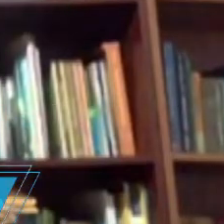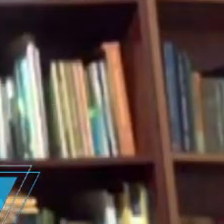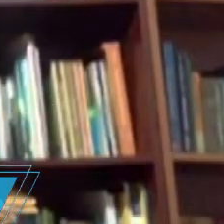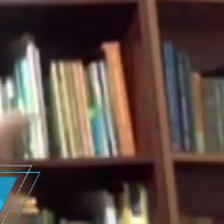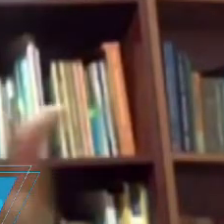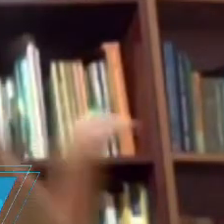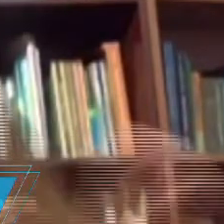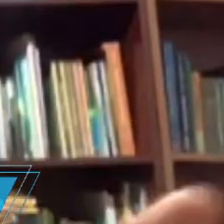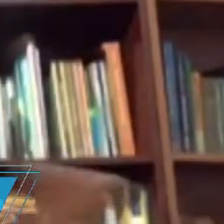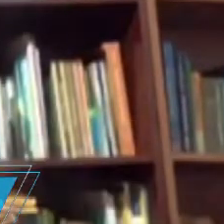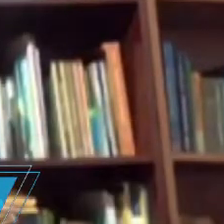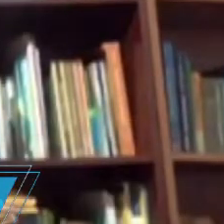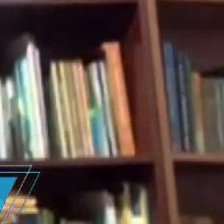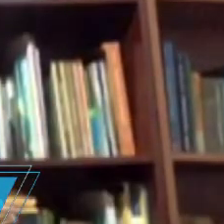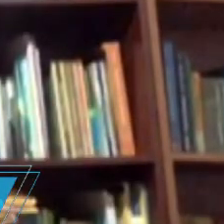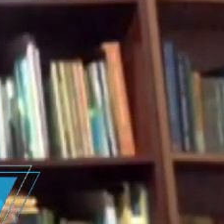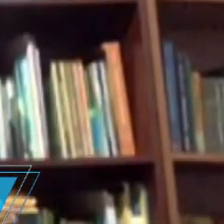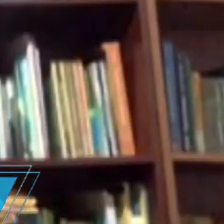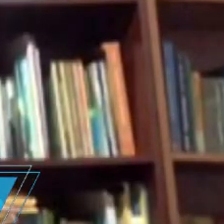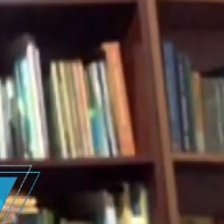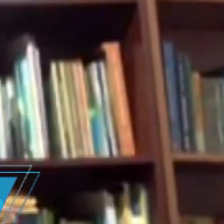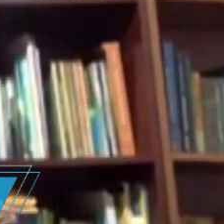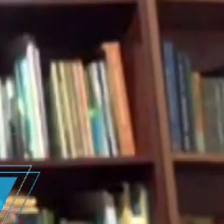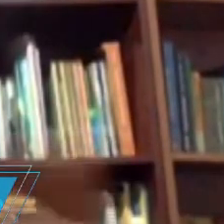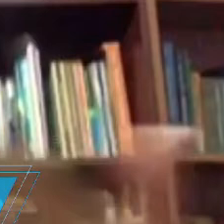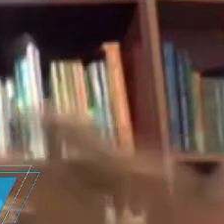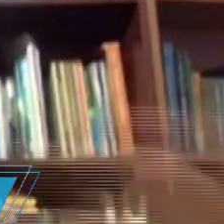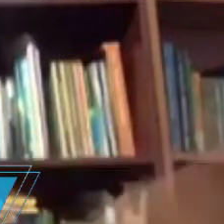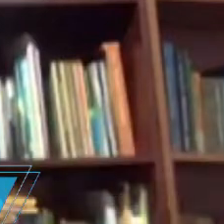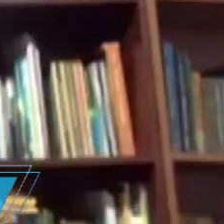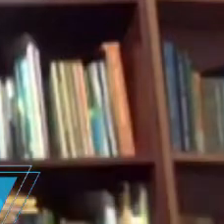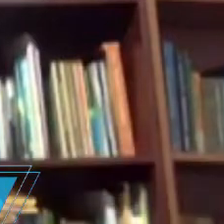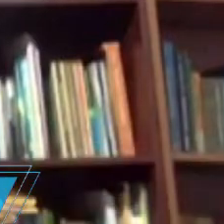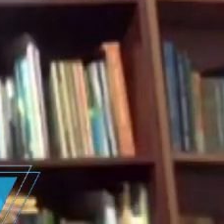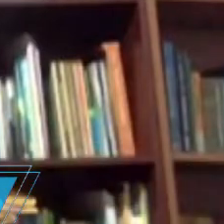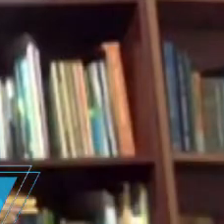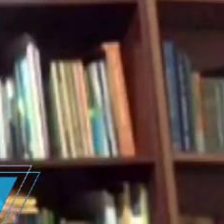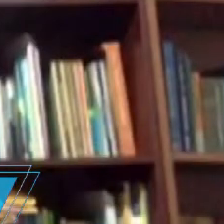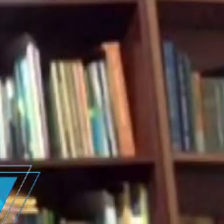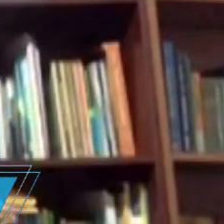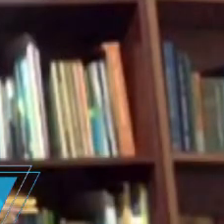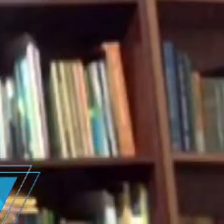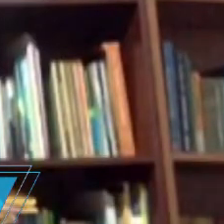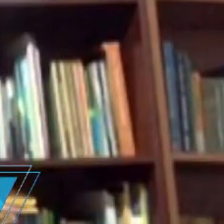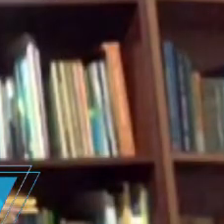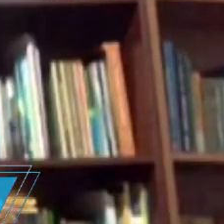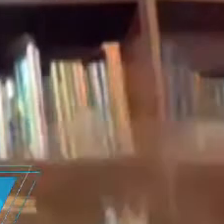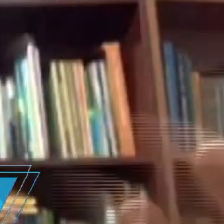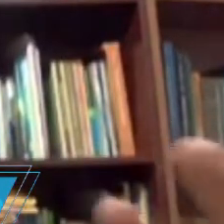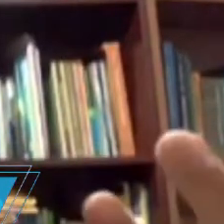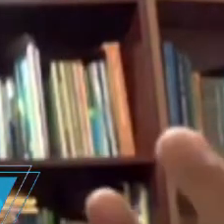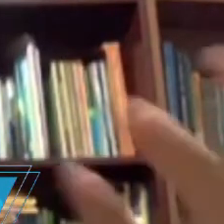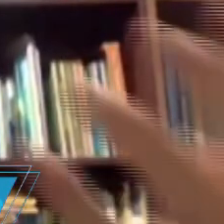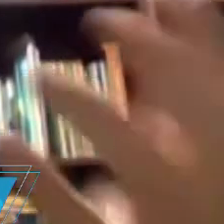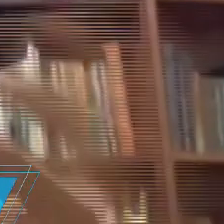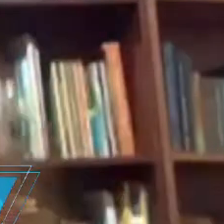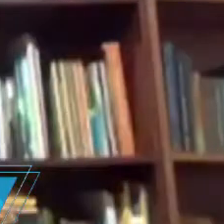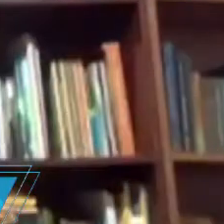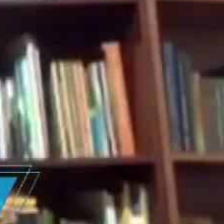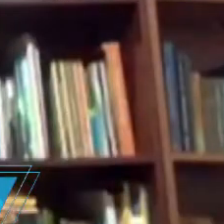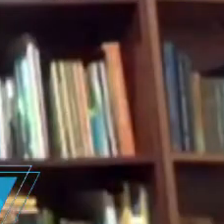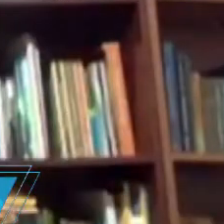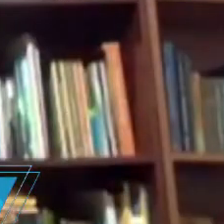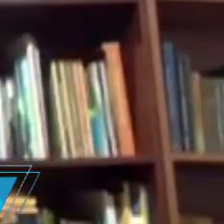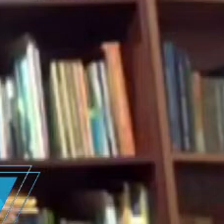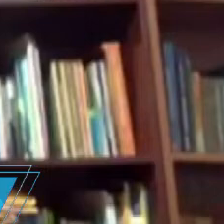reactivarse, porque, bueno, viene también, el mundo está digitalizado, todas las transferencias hoy día son electrónicas. Y me